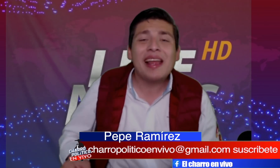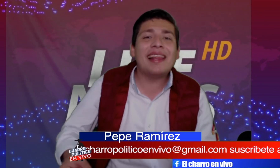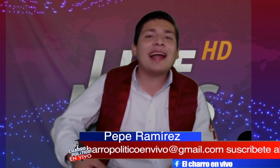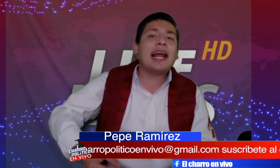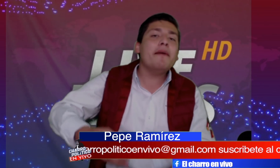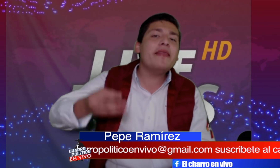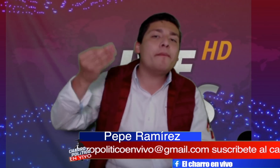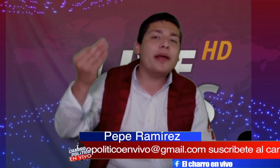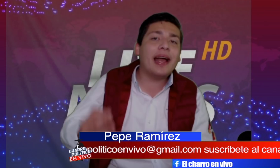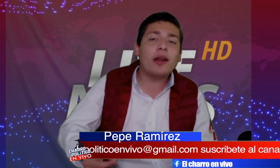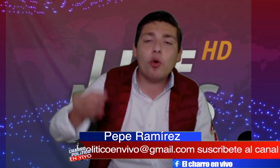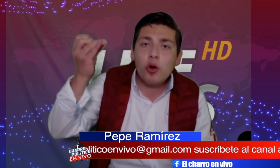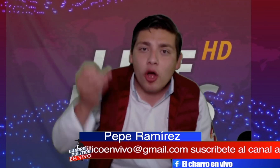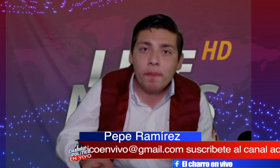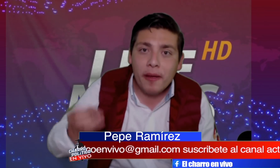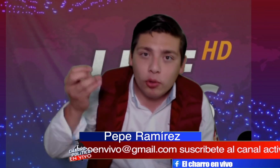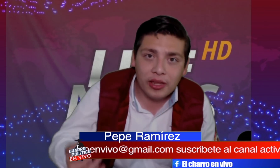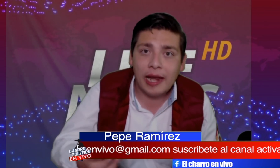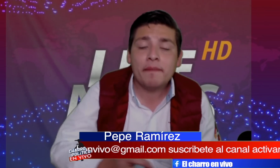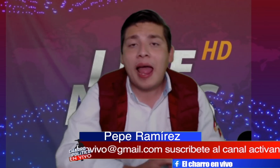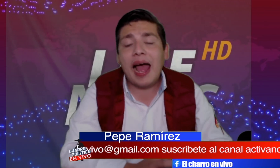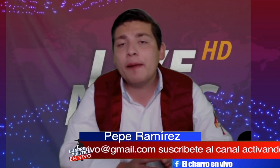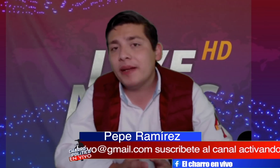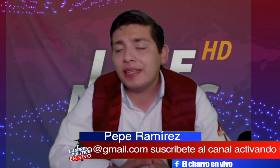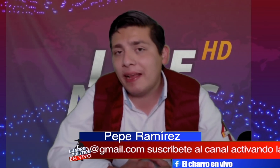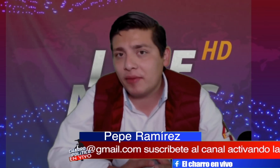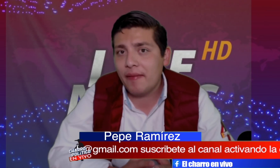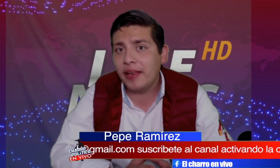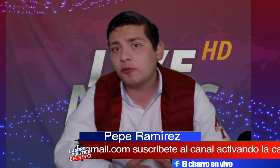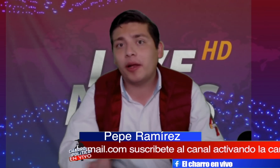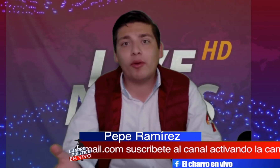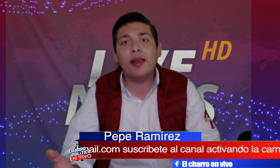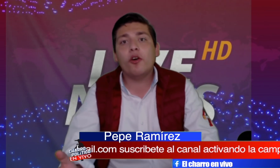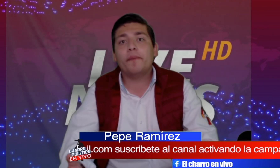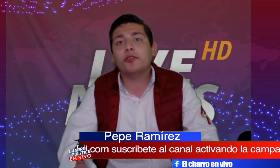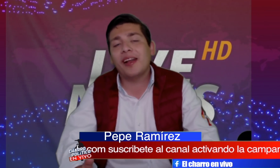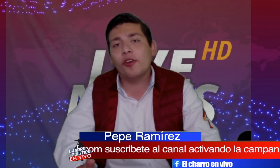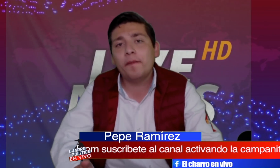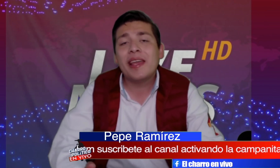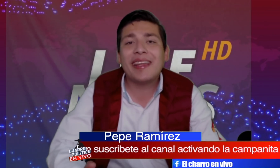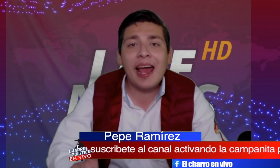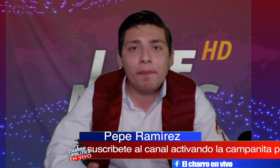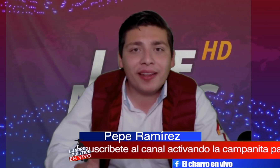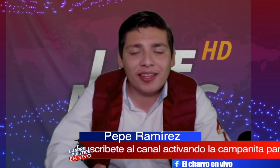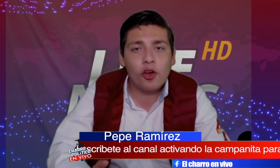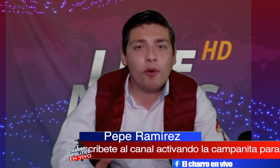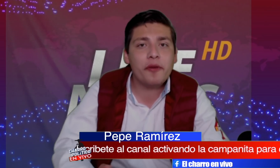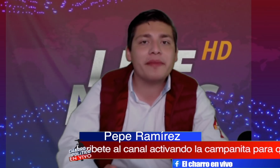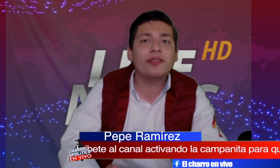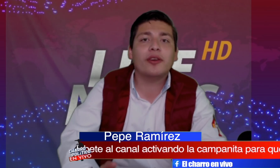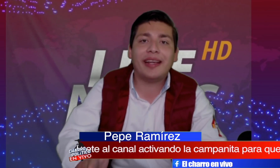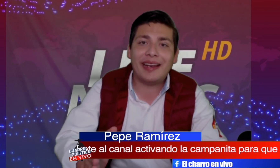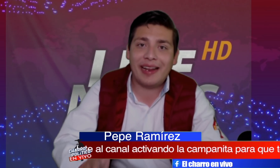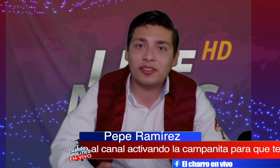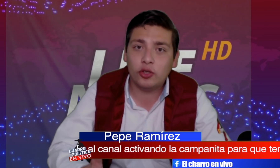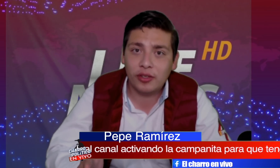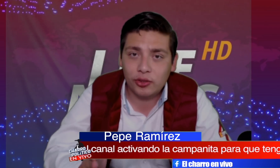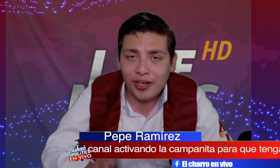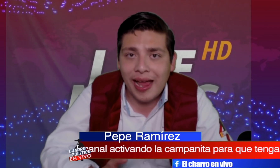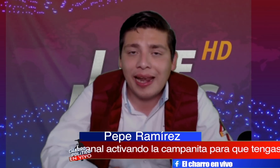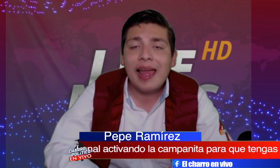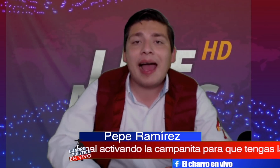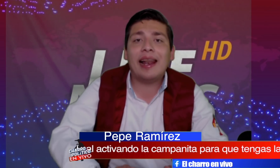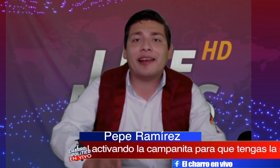Murayama, le acaban de pegar un golpe brutal al presidente Andrés Manuel López Obrador y al partido Movimiento